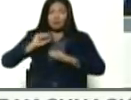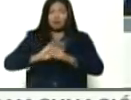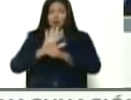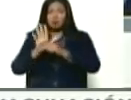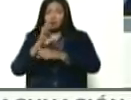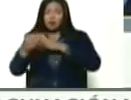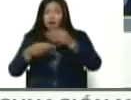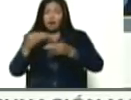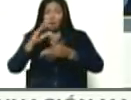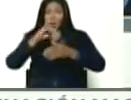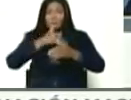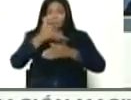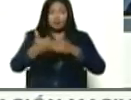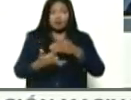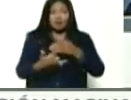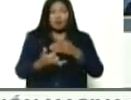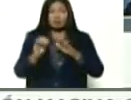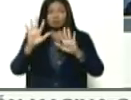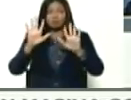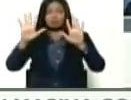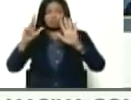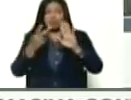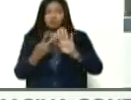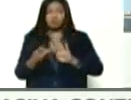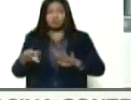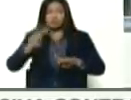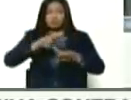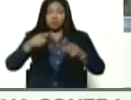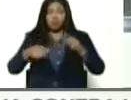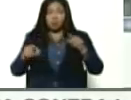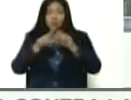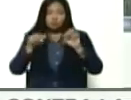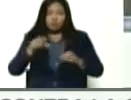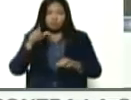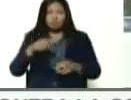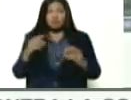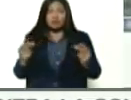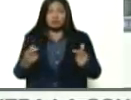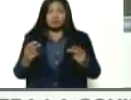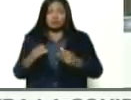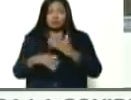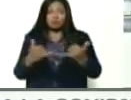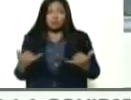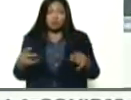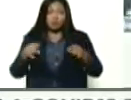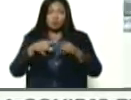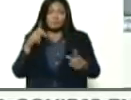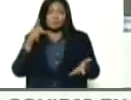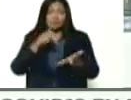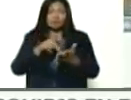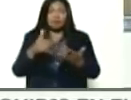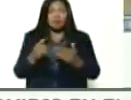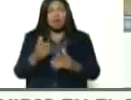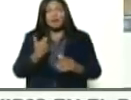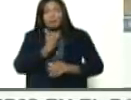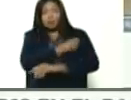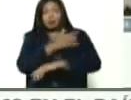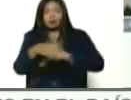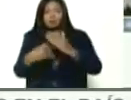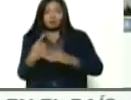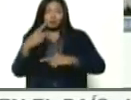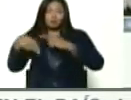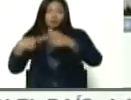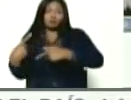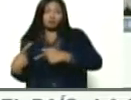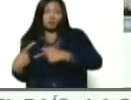me hagan un plan 10 veces superior del que hemos activado para llegar con la vacuna y la sucesiva